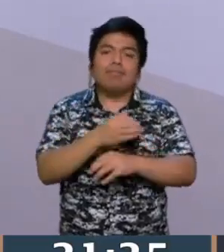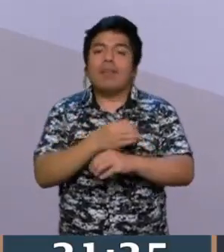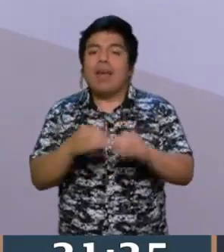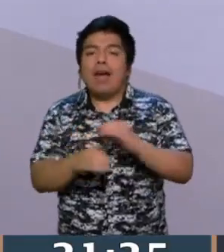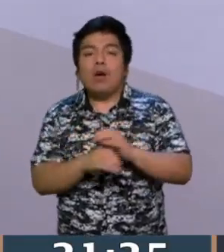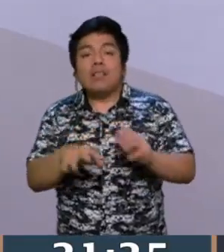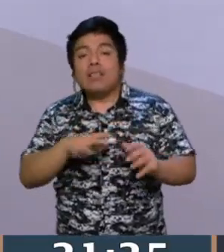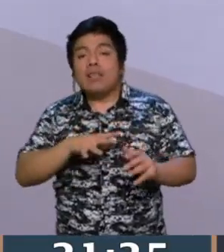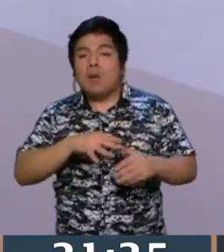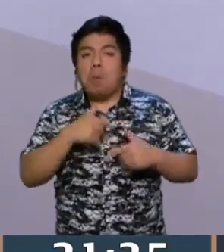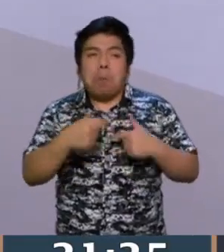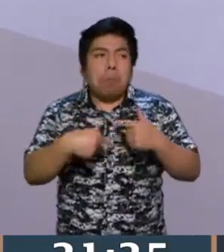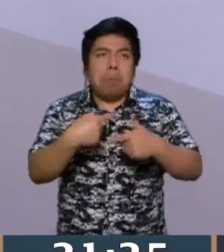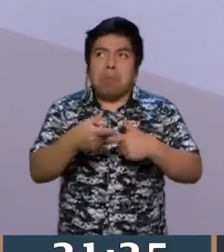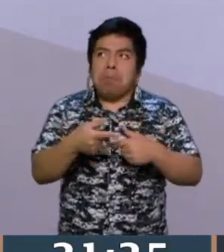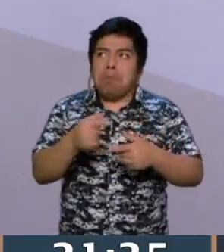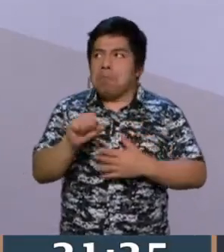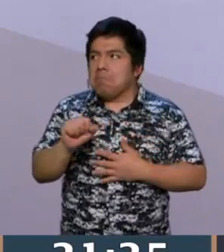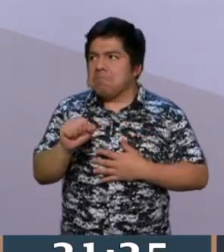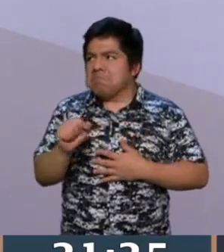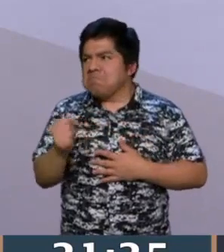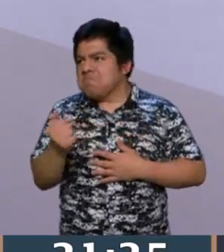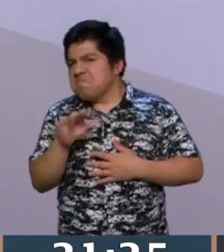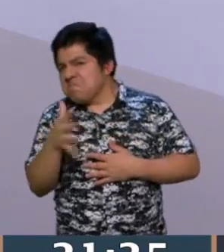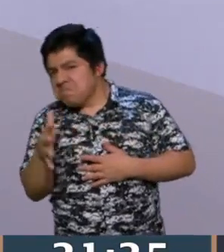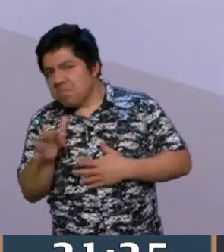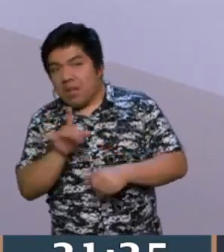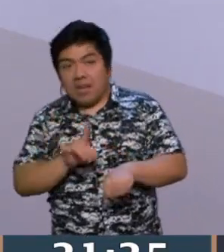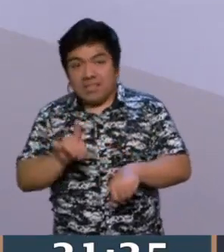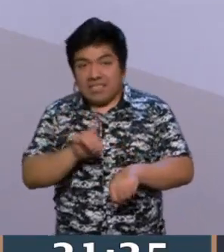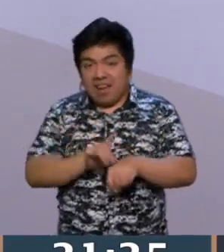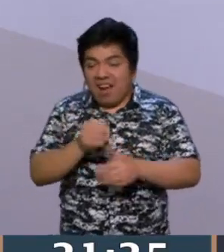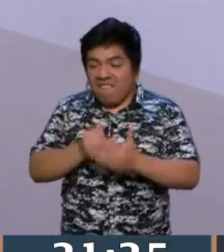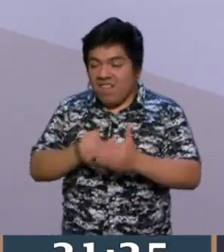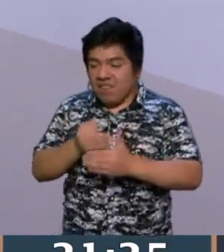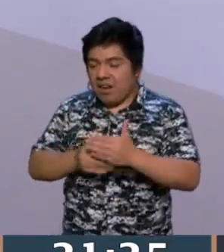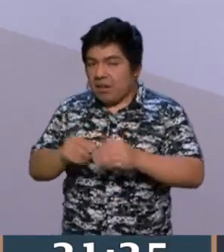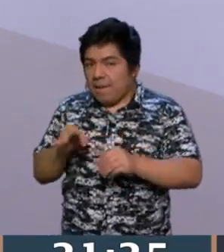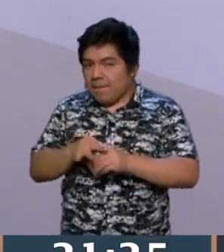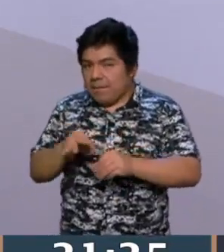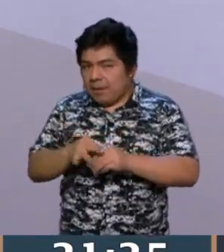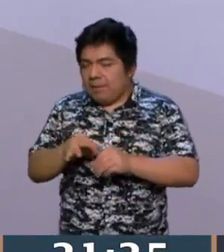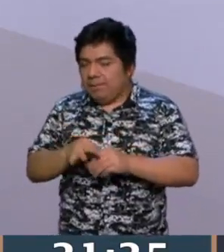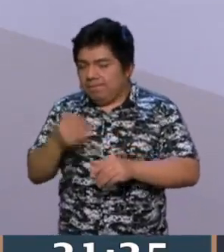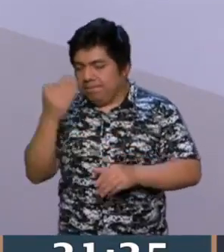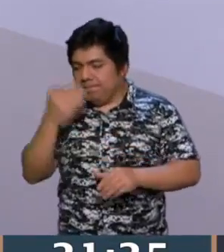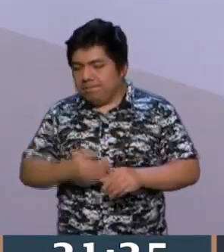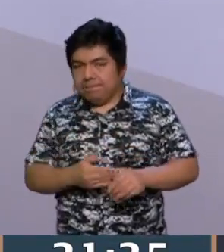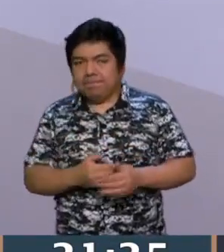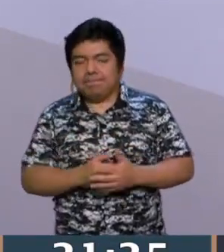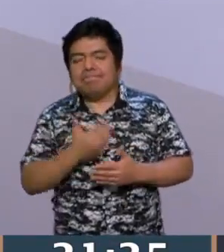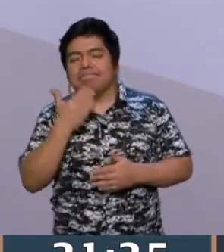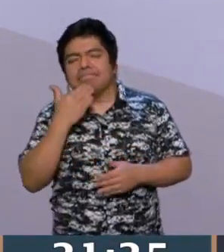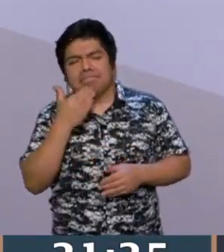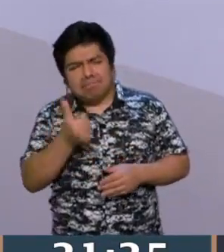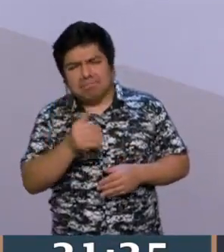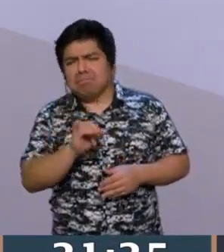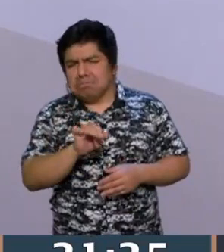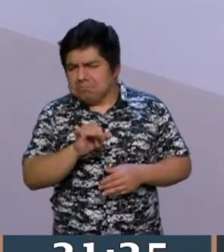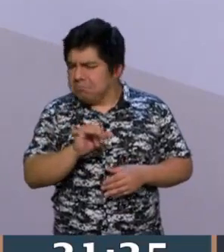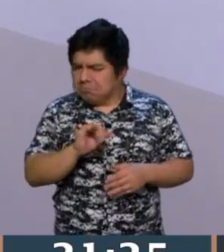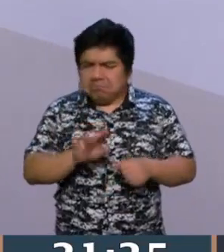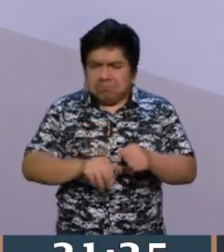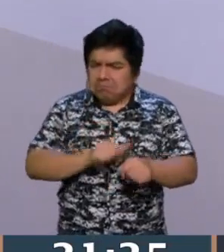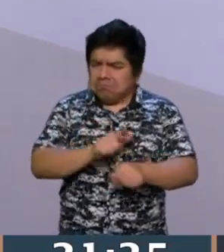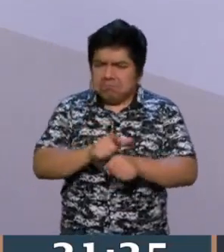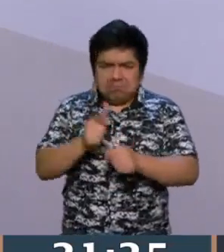que acontezca en los prácticamente 60 y poquitos días más restantes de esta jornada electoral. Por supuesto que sí, por